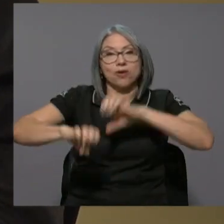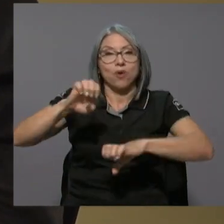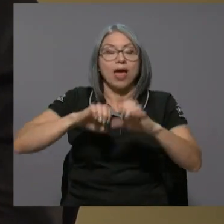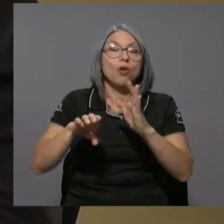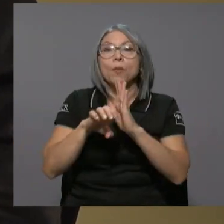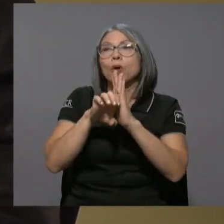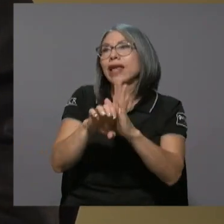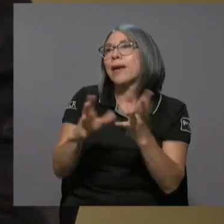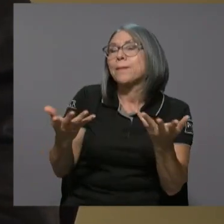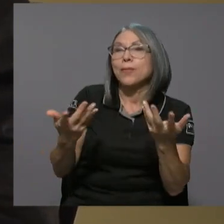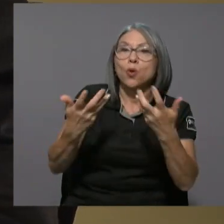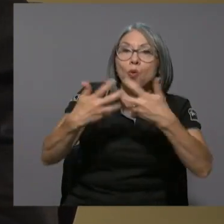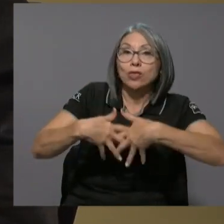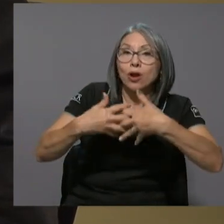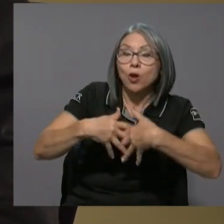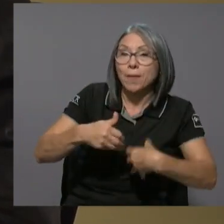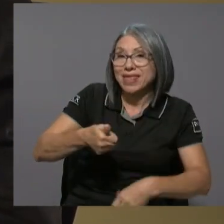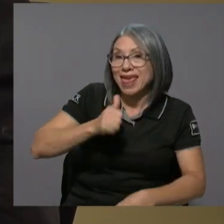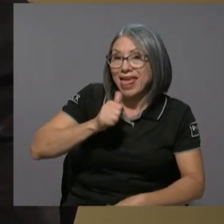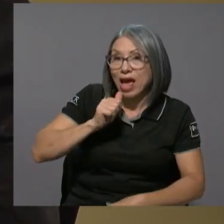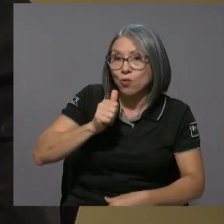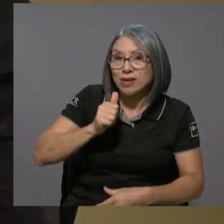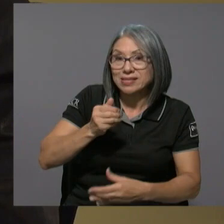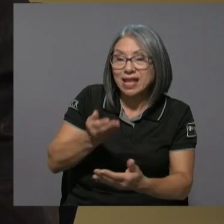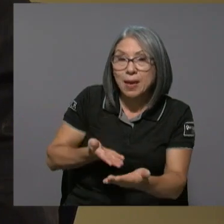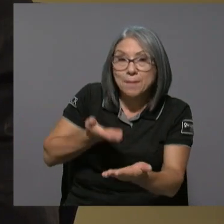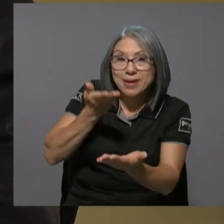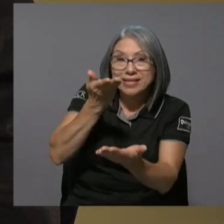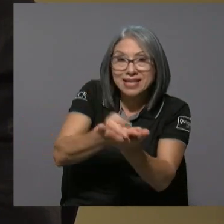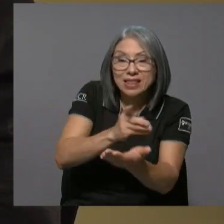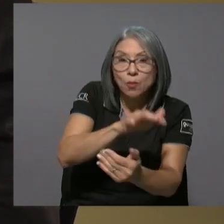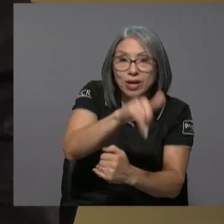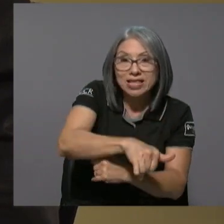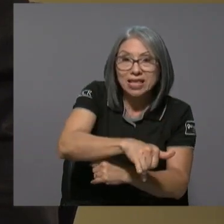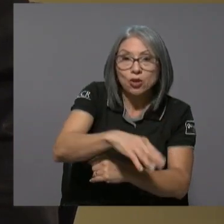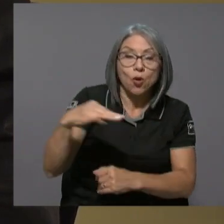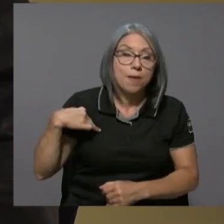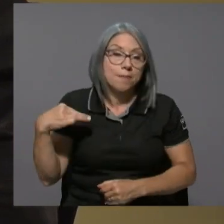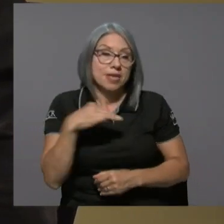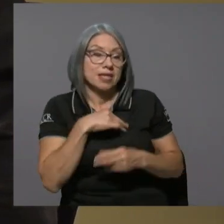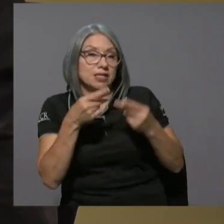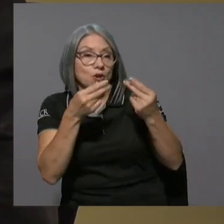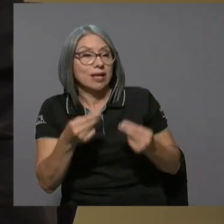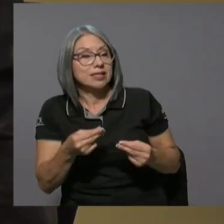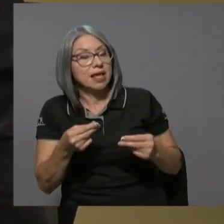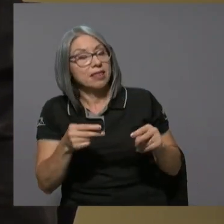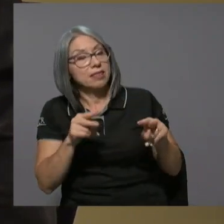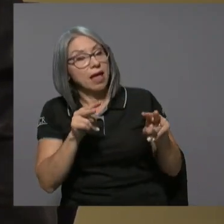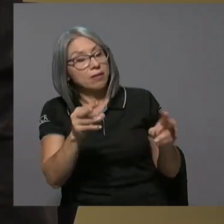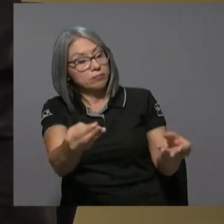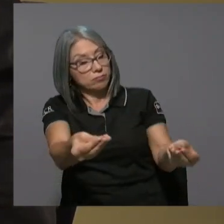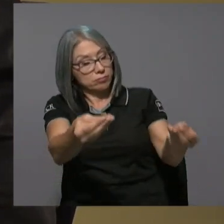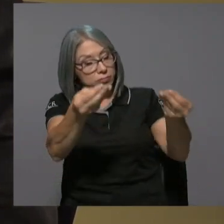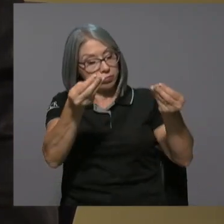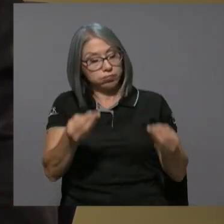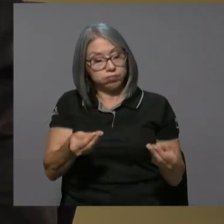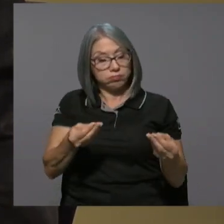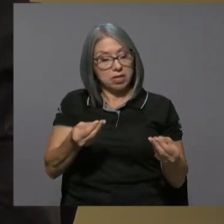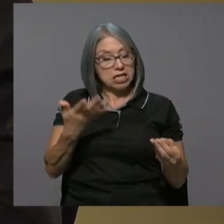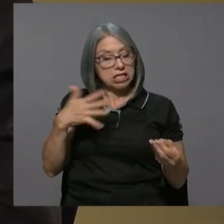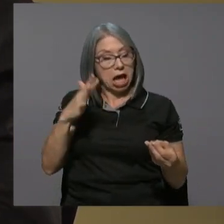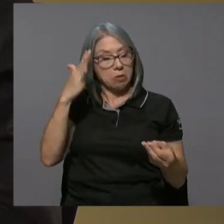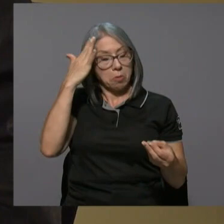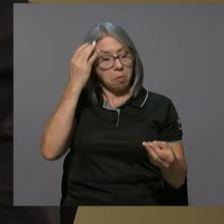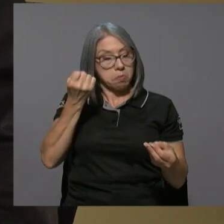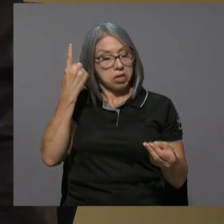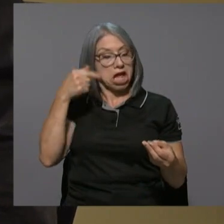la compañía de aguas presenta un proyecto que llega al Ministerio de Hacienda, el ministro de Hacienda ya da por sentado que eso ya fue evaluado. De tal